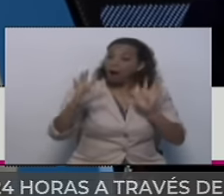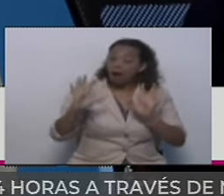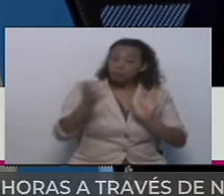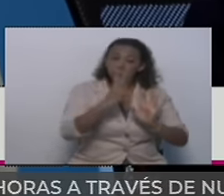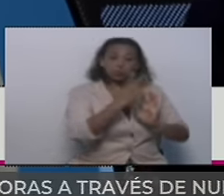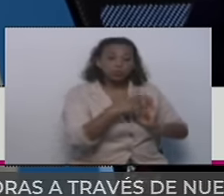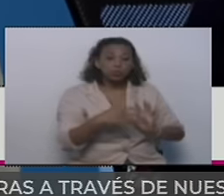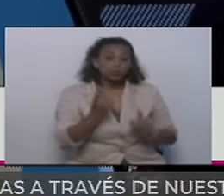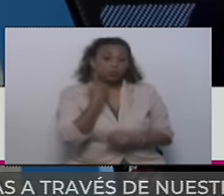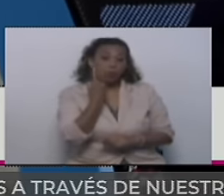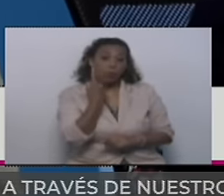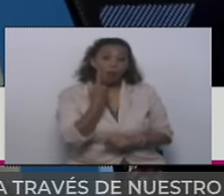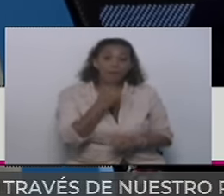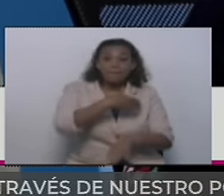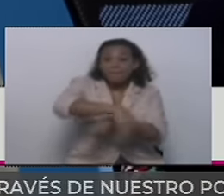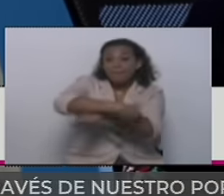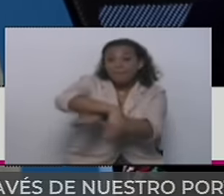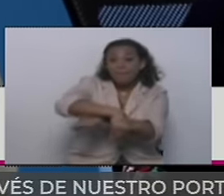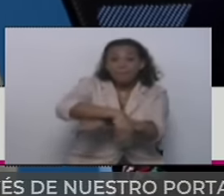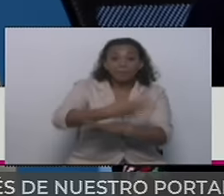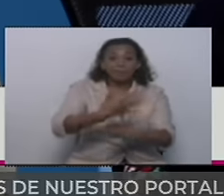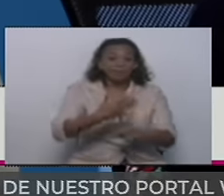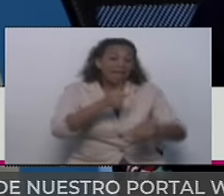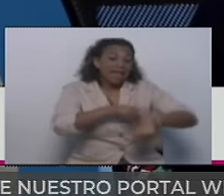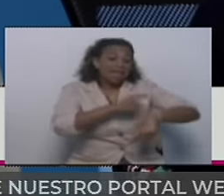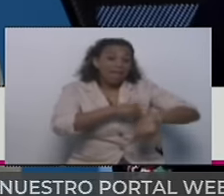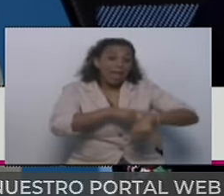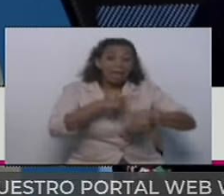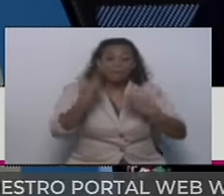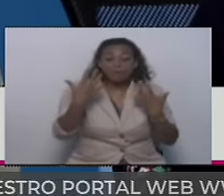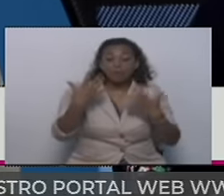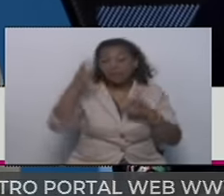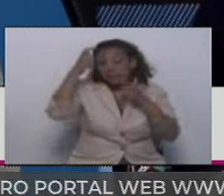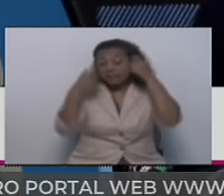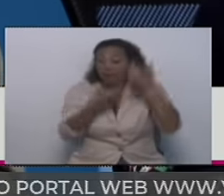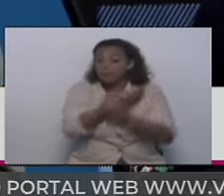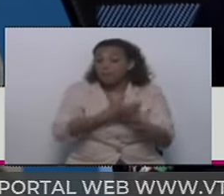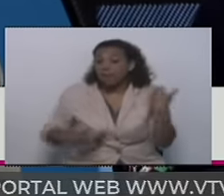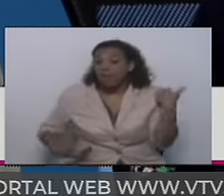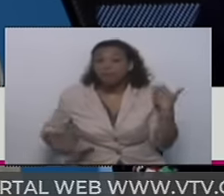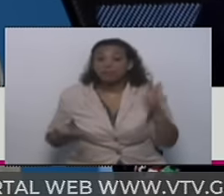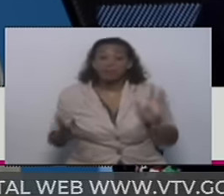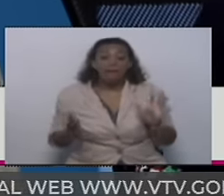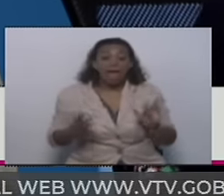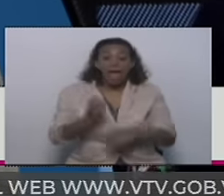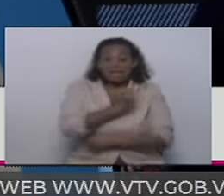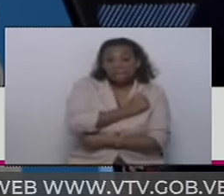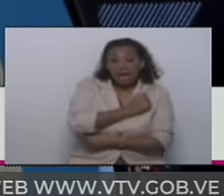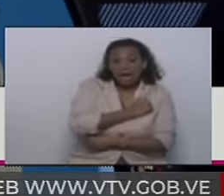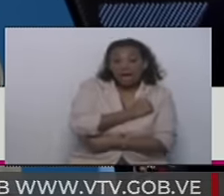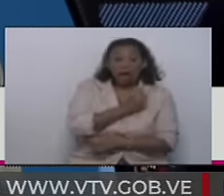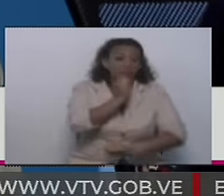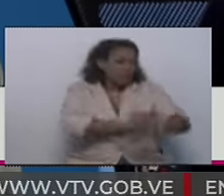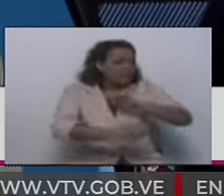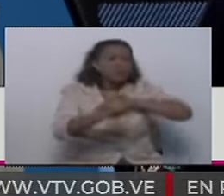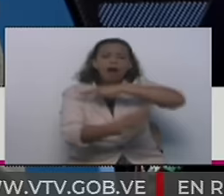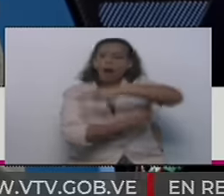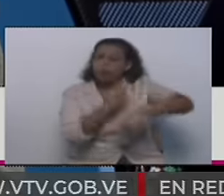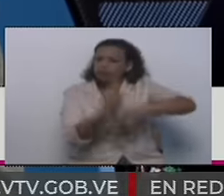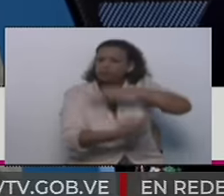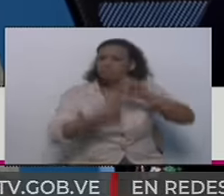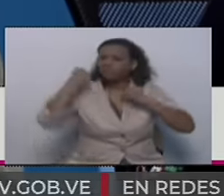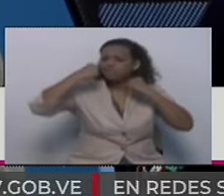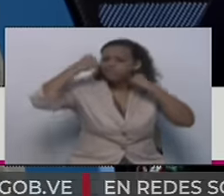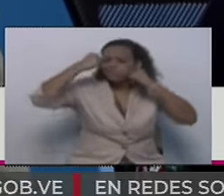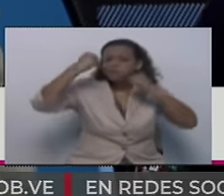solamente el hecho de estar desde los tiempos del comandante Chávez en Chacao defendiendo la revolución,